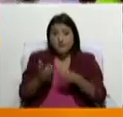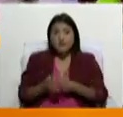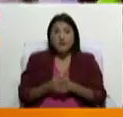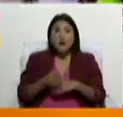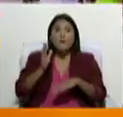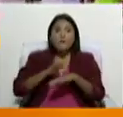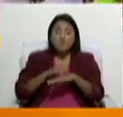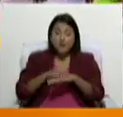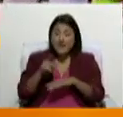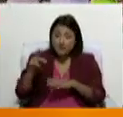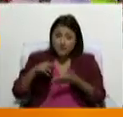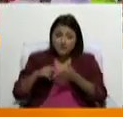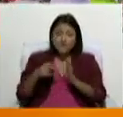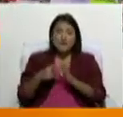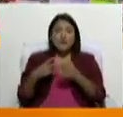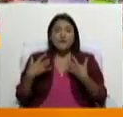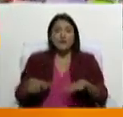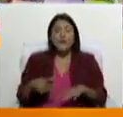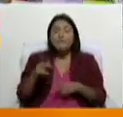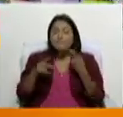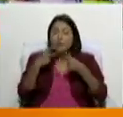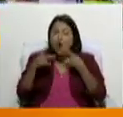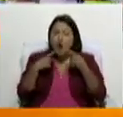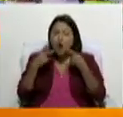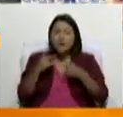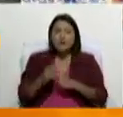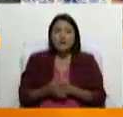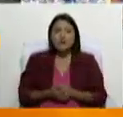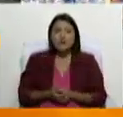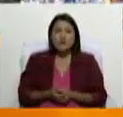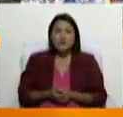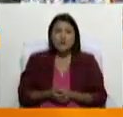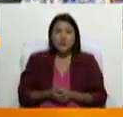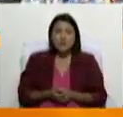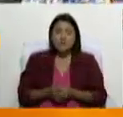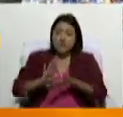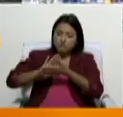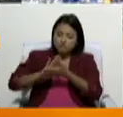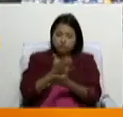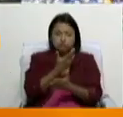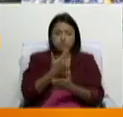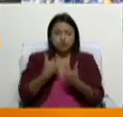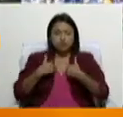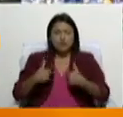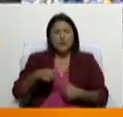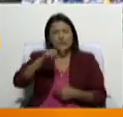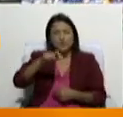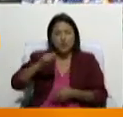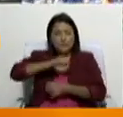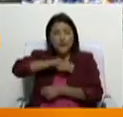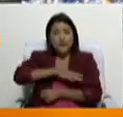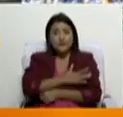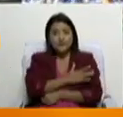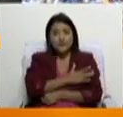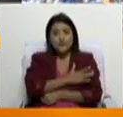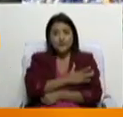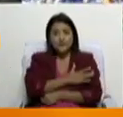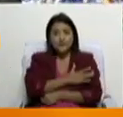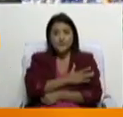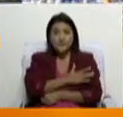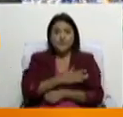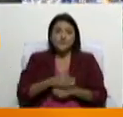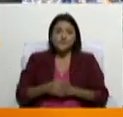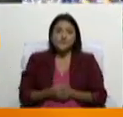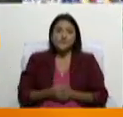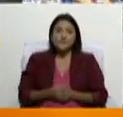trata realmente de una política preconcebida para exterminar enteramente al pueblo palestino. No hay nada a